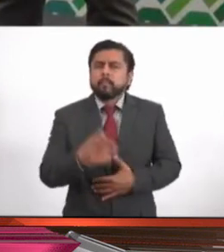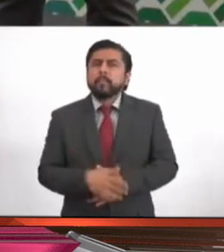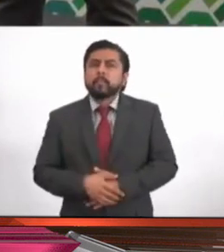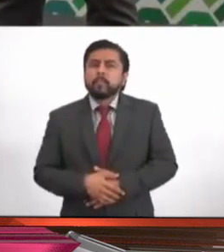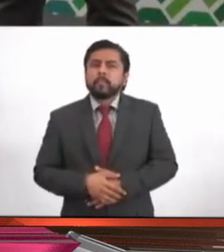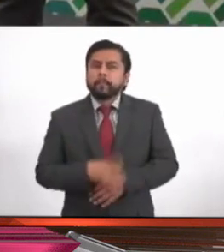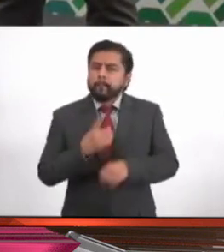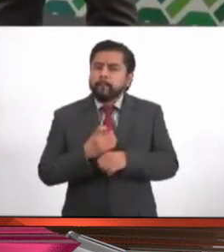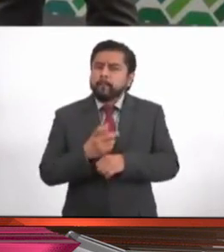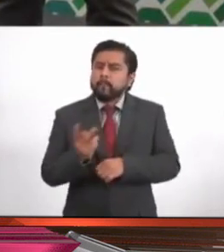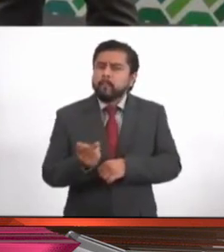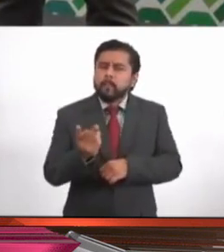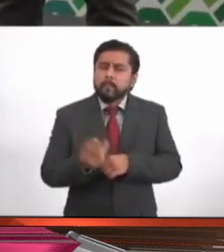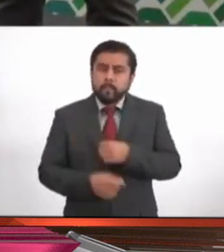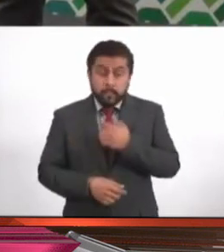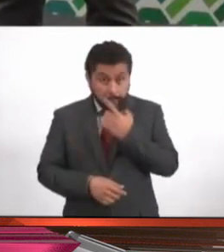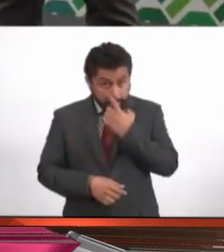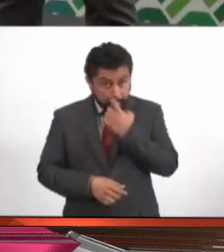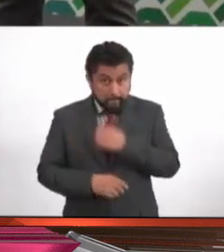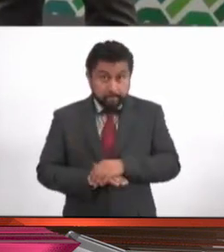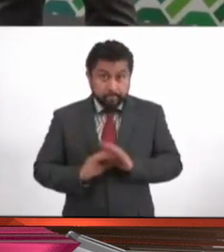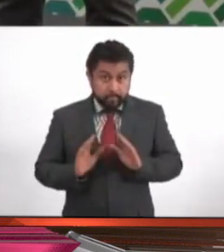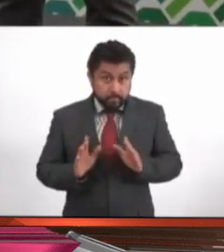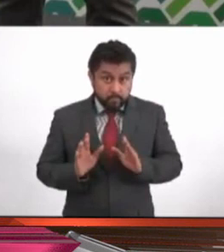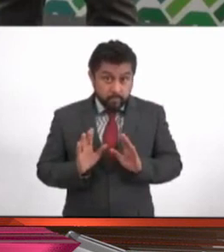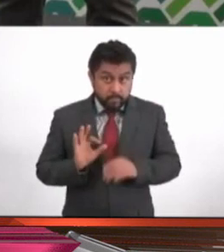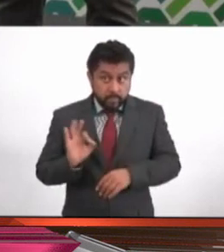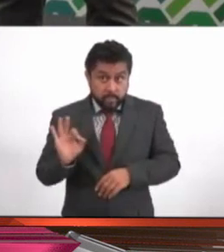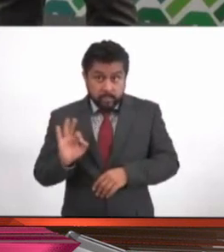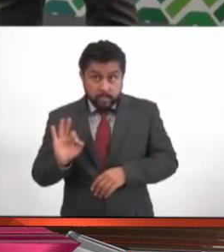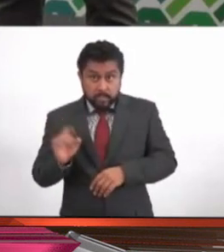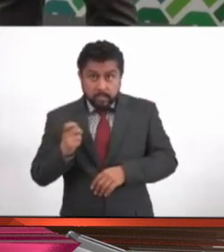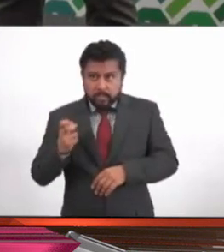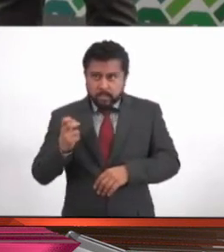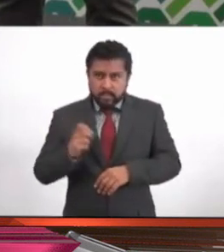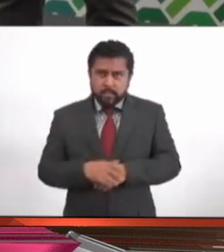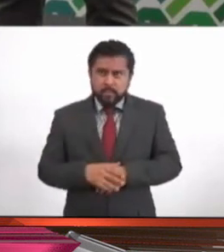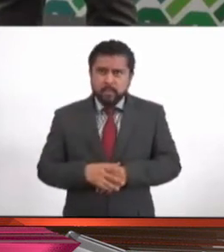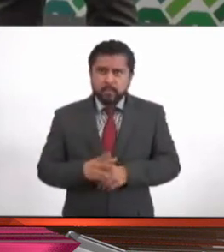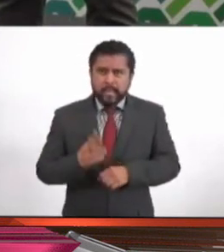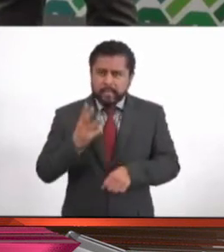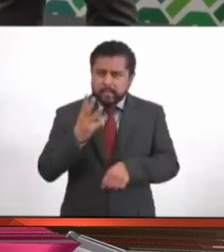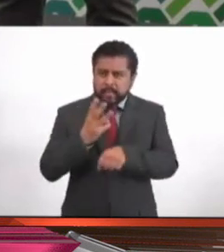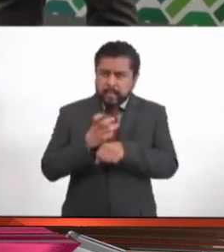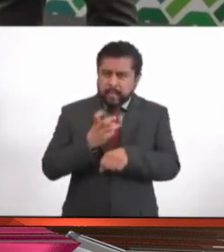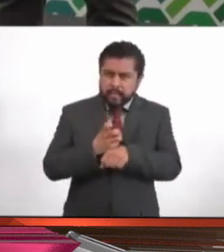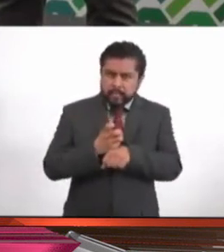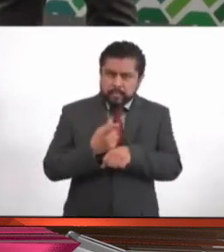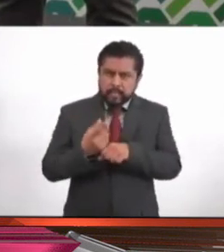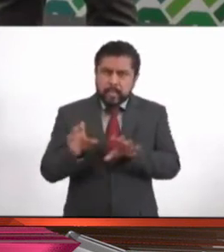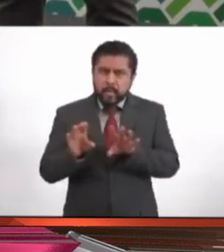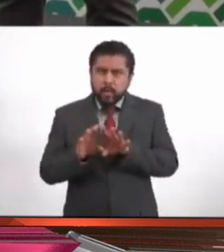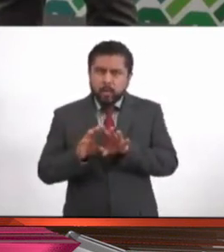semáforo amarillo, todavía está descartada la posibilidad de una tercera ola por COVID-19. Sin embargo, algunos medios quieren crear pánico entre